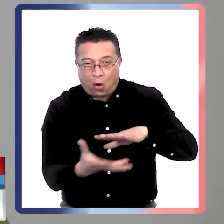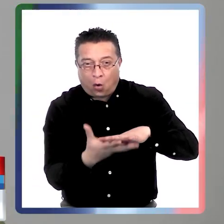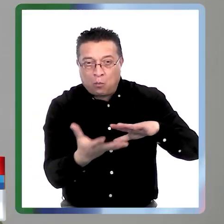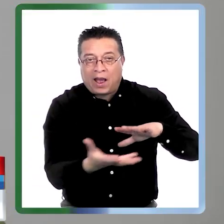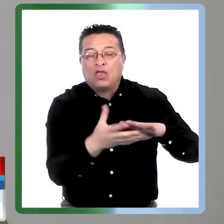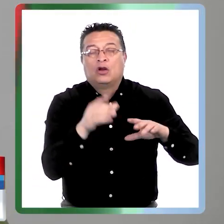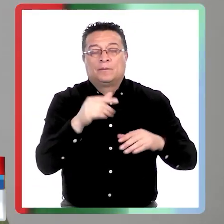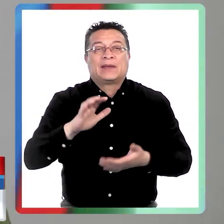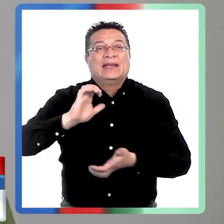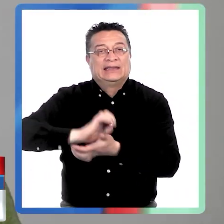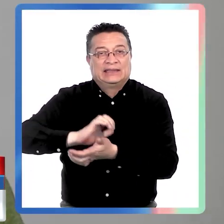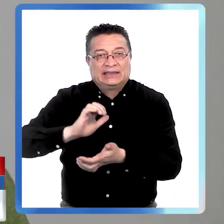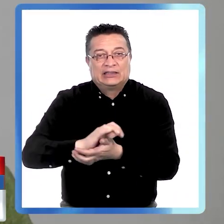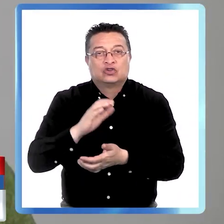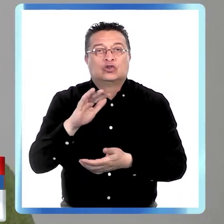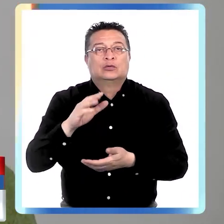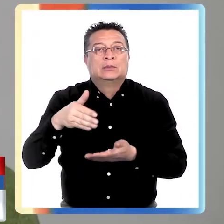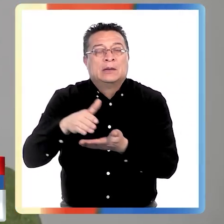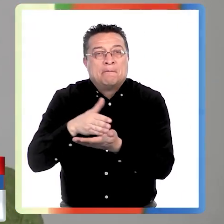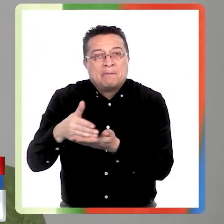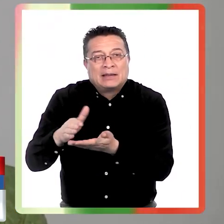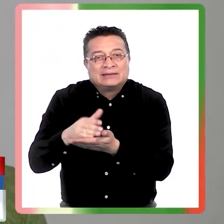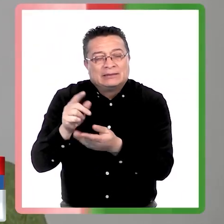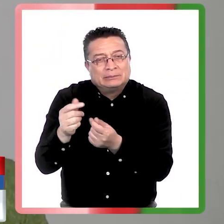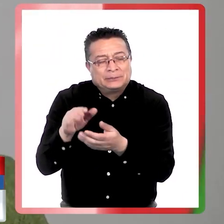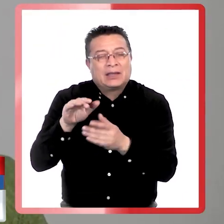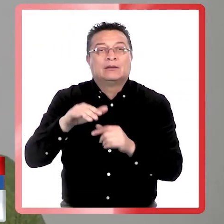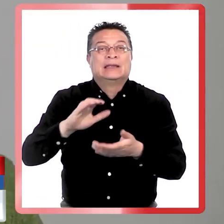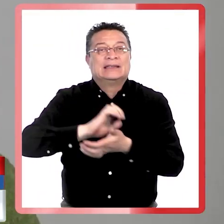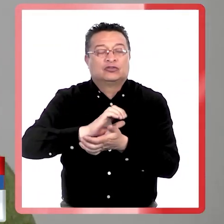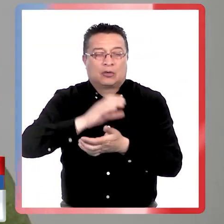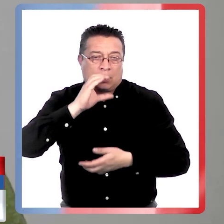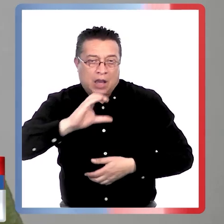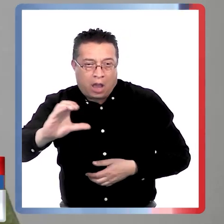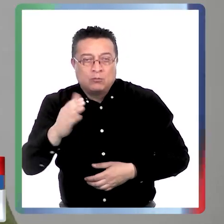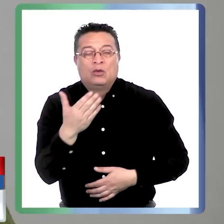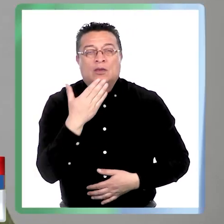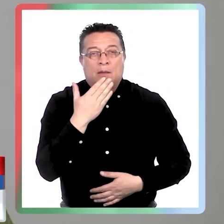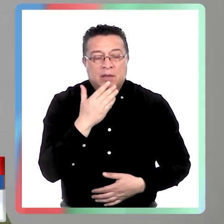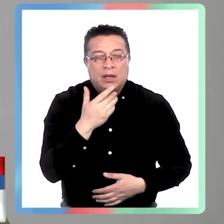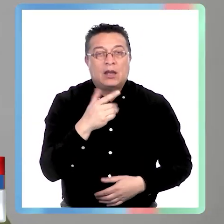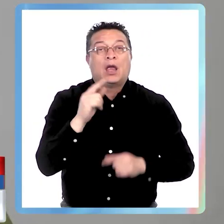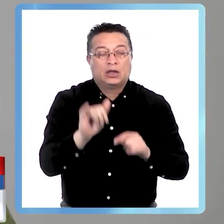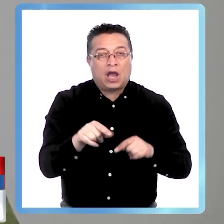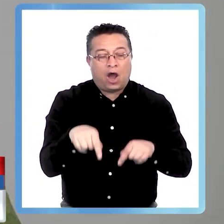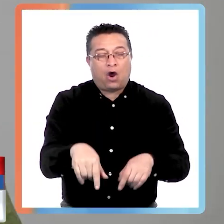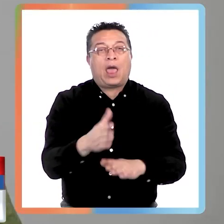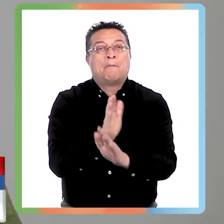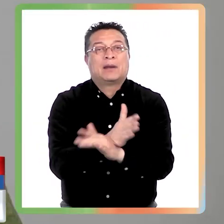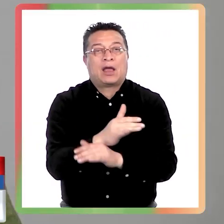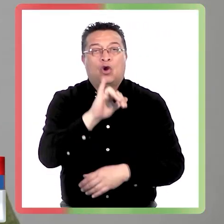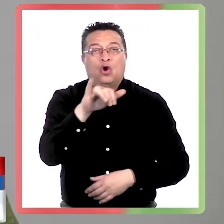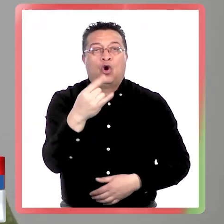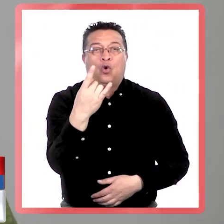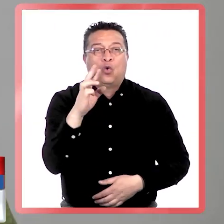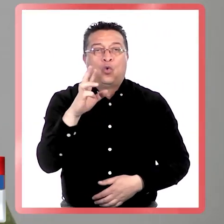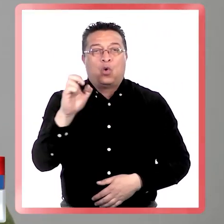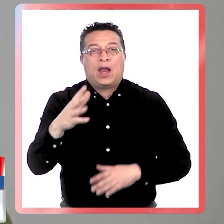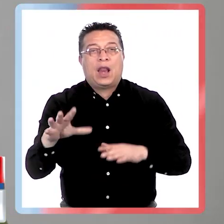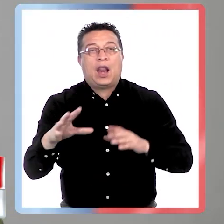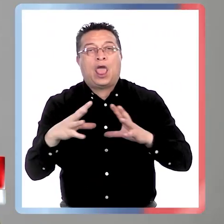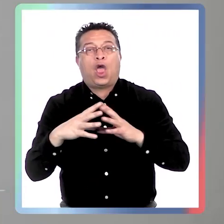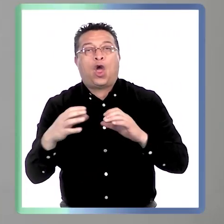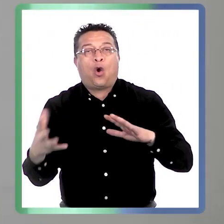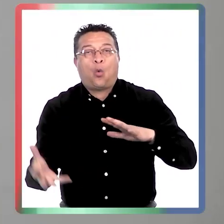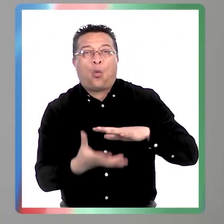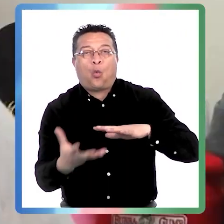Traemos los quesos, el queso mantecoso, el queso de campo, y ahora estamos trayendo lo que es en pescado, el jurel ahumado y